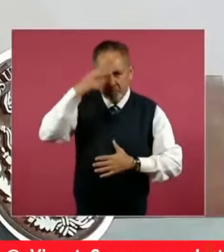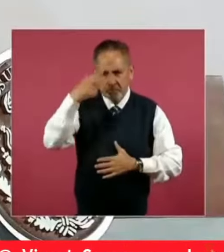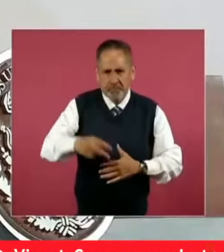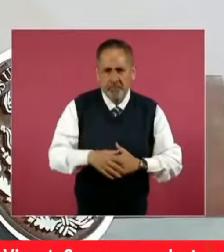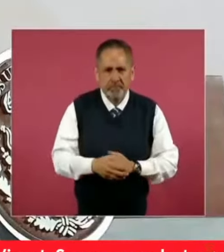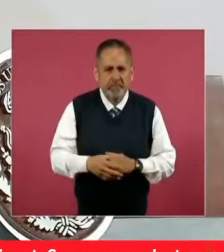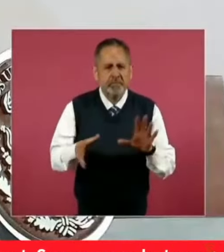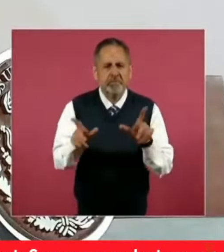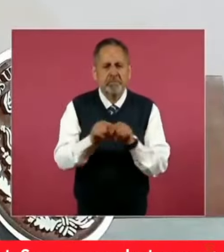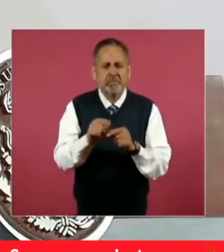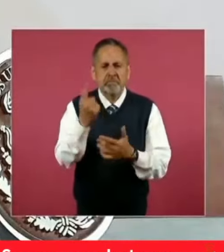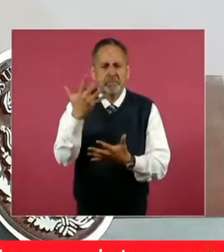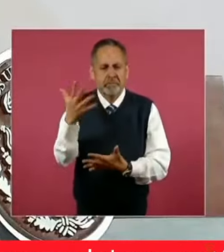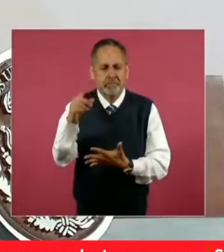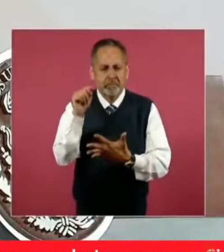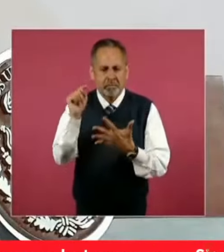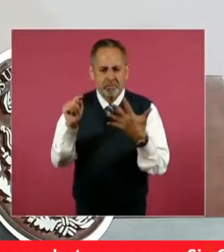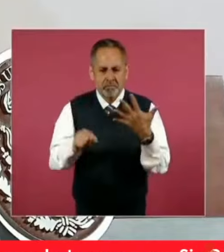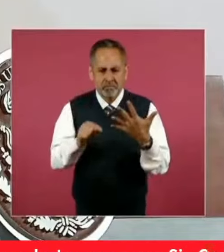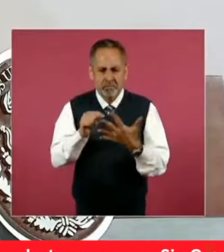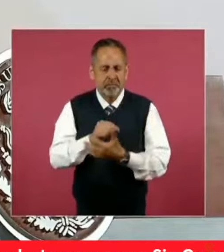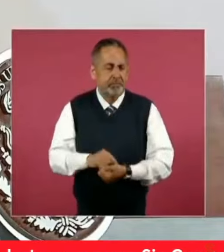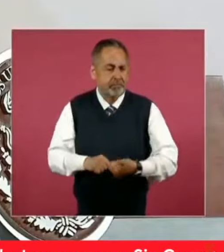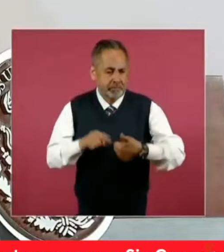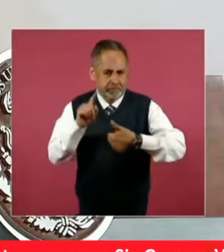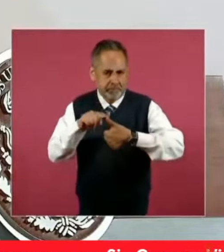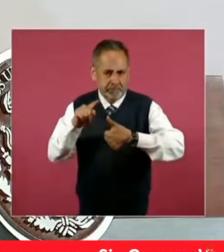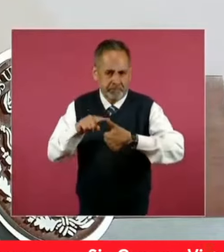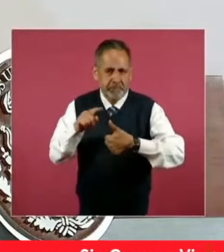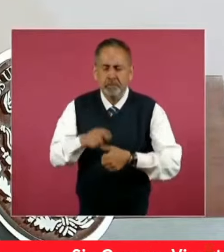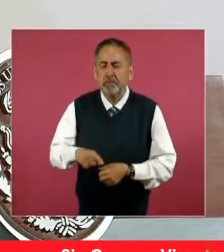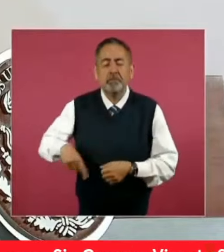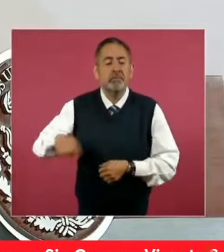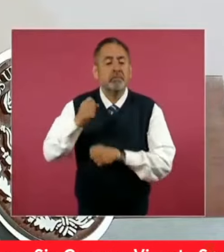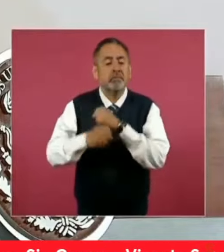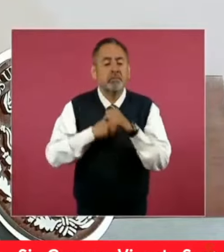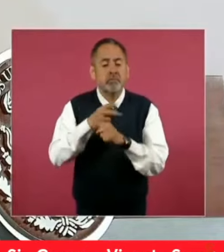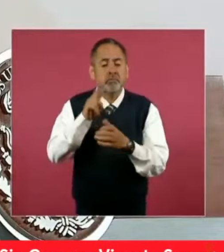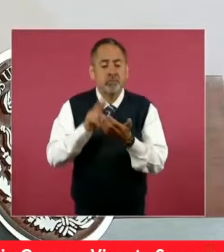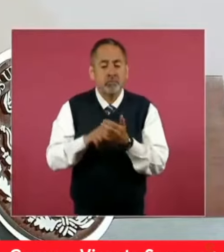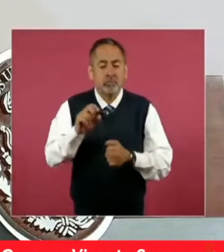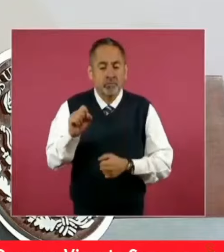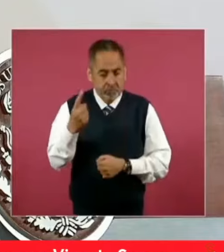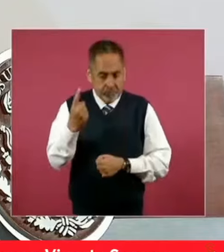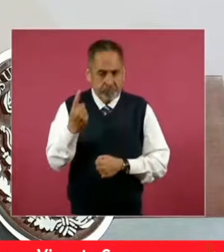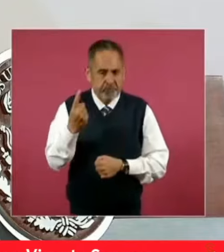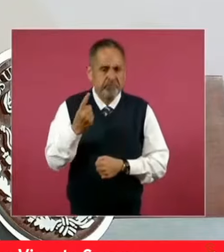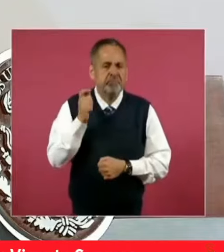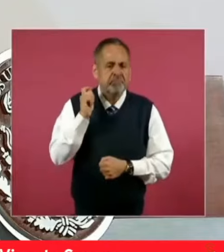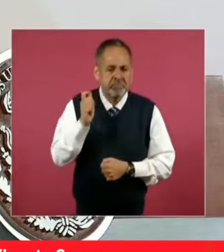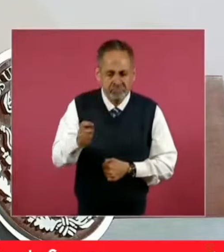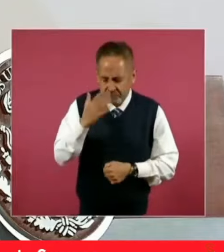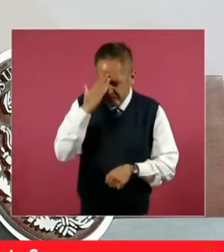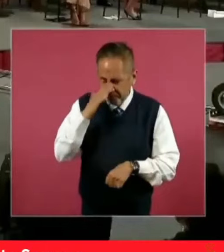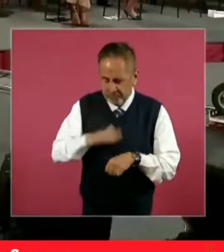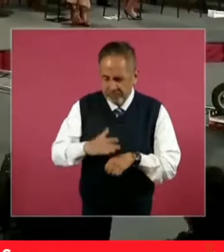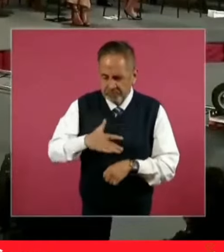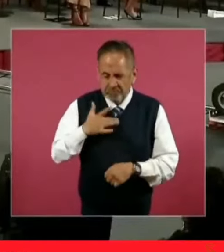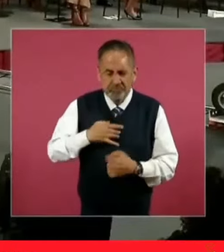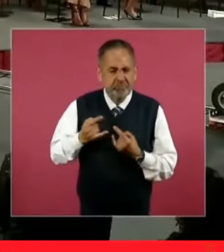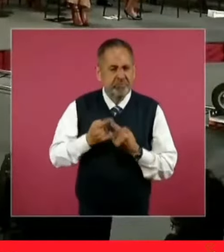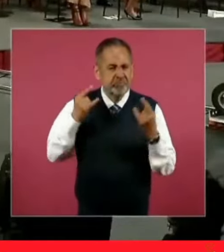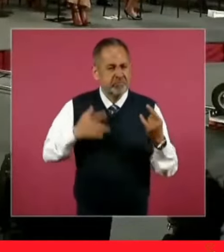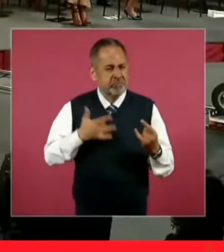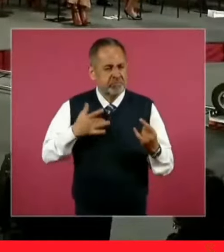en solo 5 puntos. Como parte de las conmemoraciones del 2021 y para fortalecer nuestra conciencia